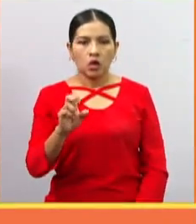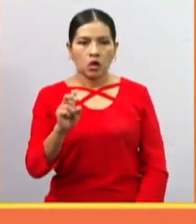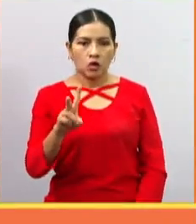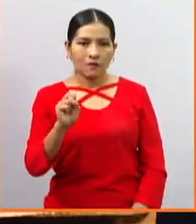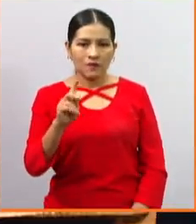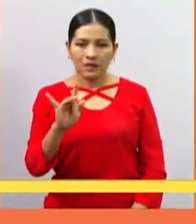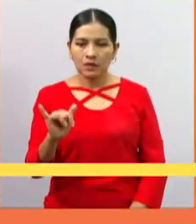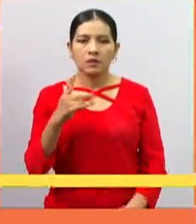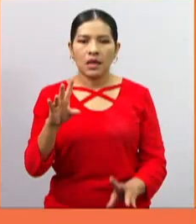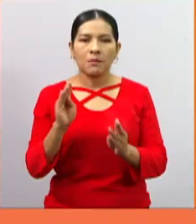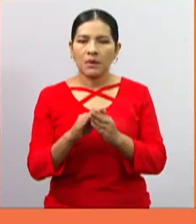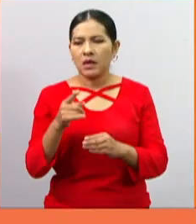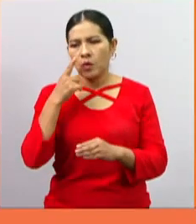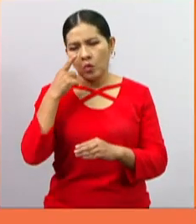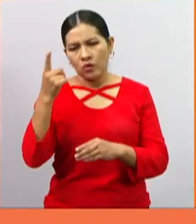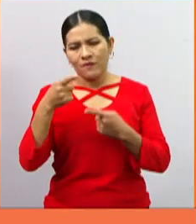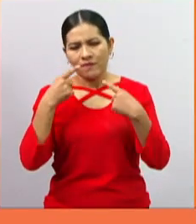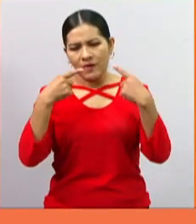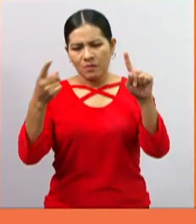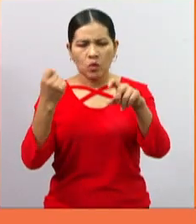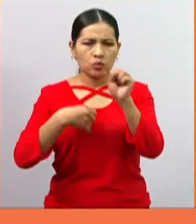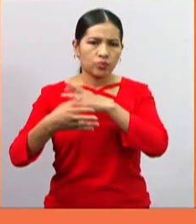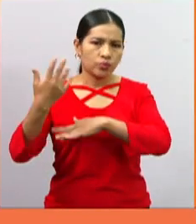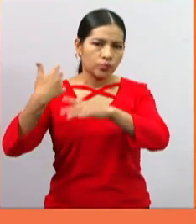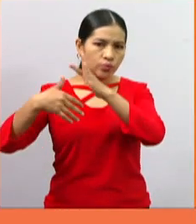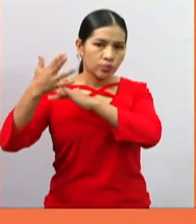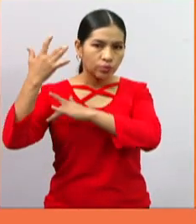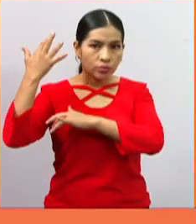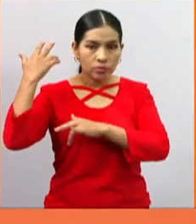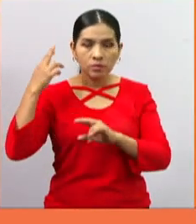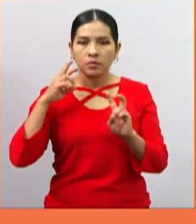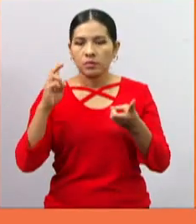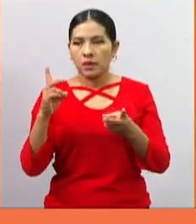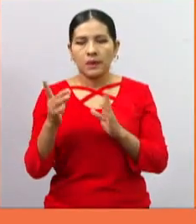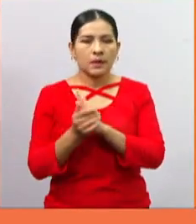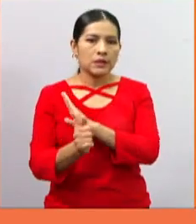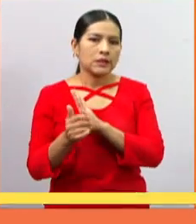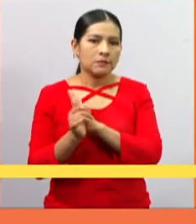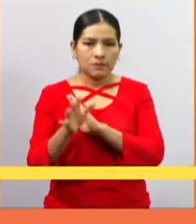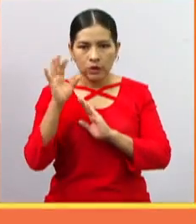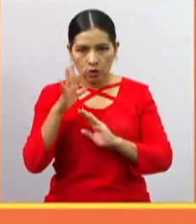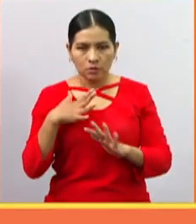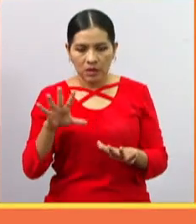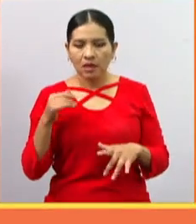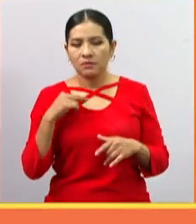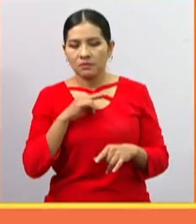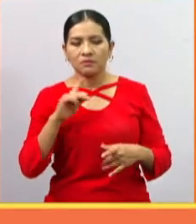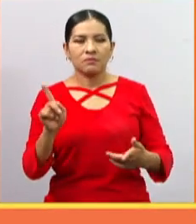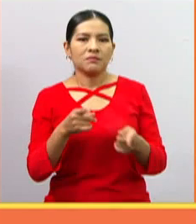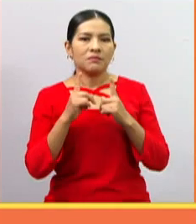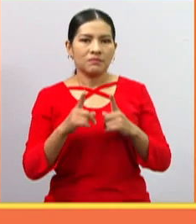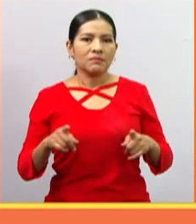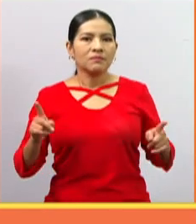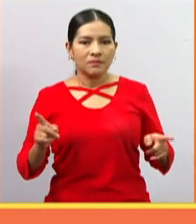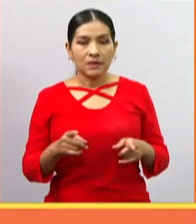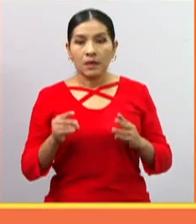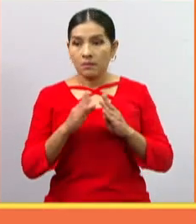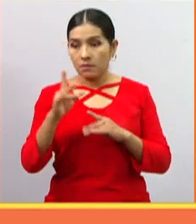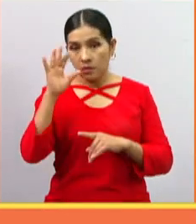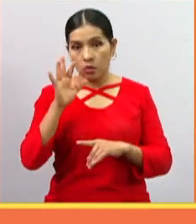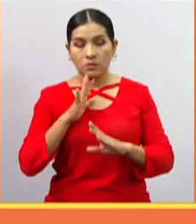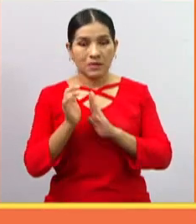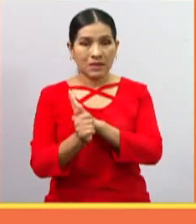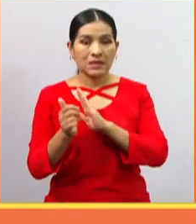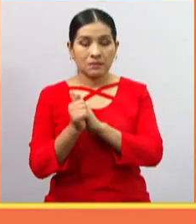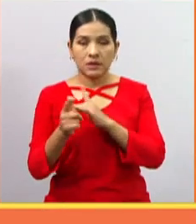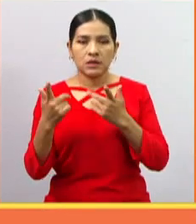del repertorio sinfónico de un compositor extraordinario, y que además es un compositor, que